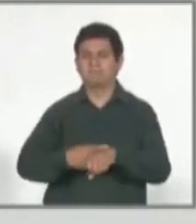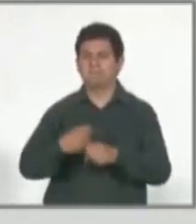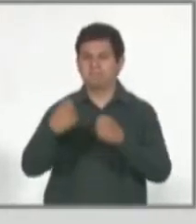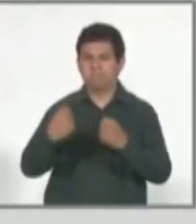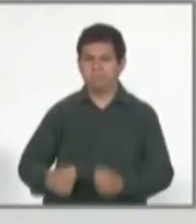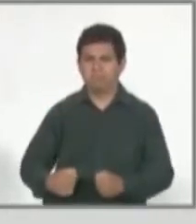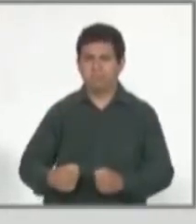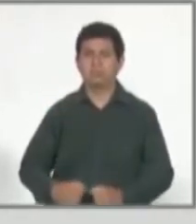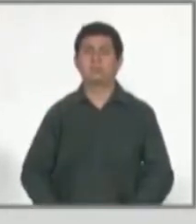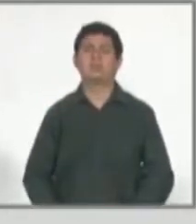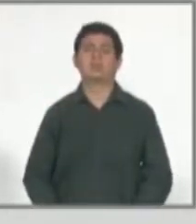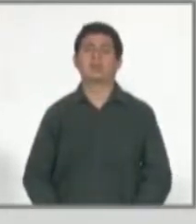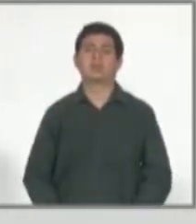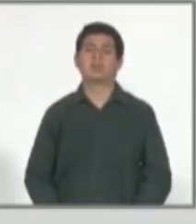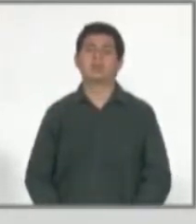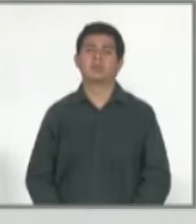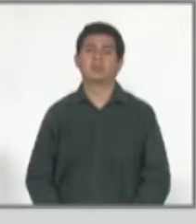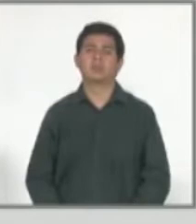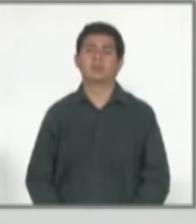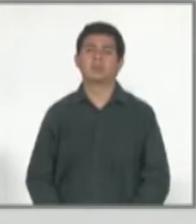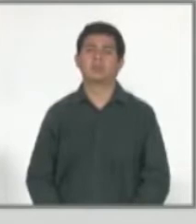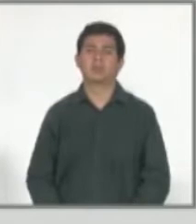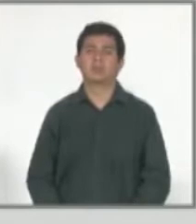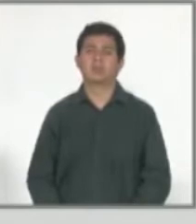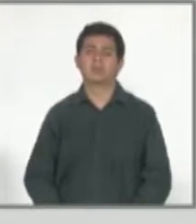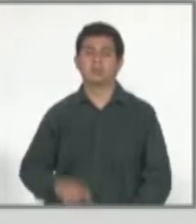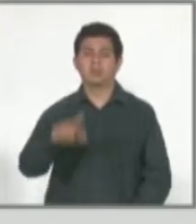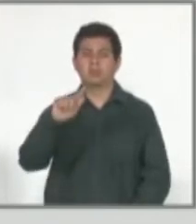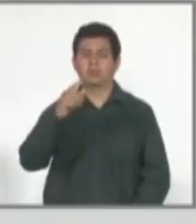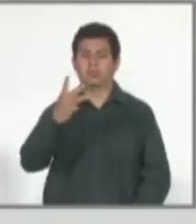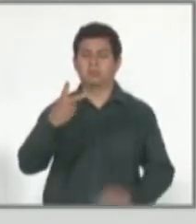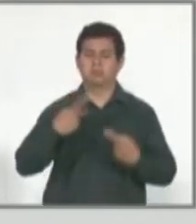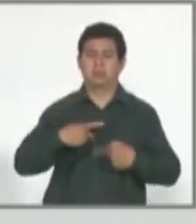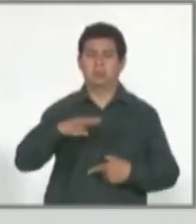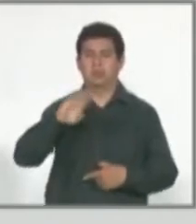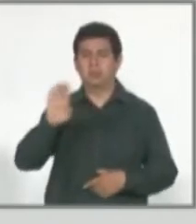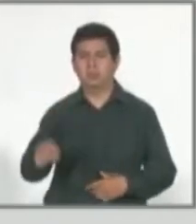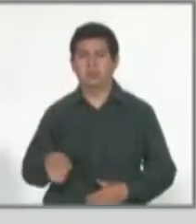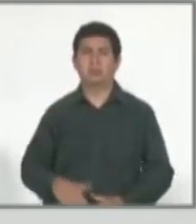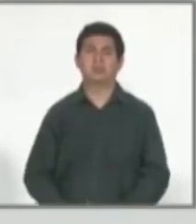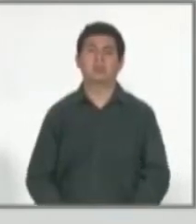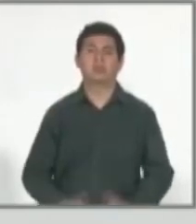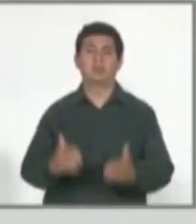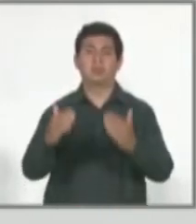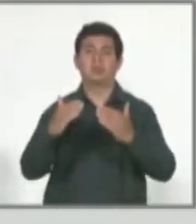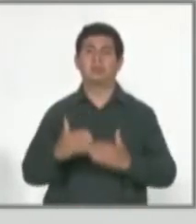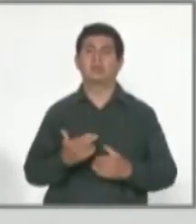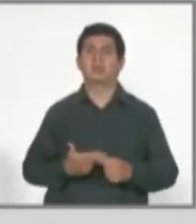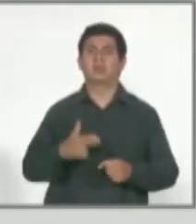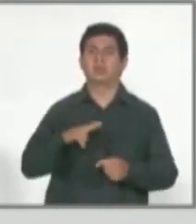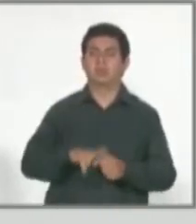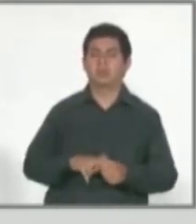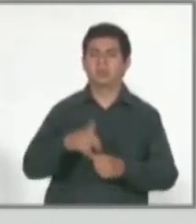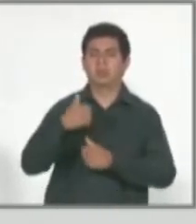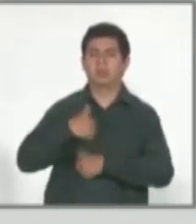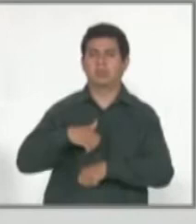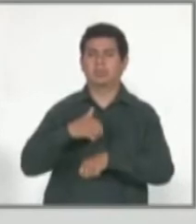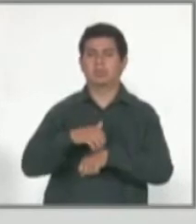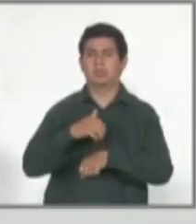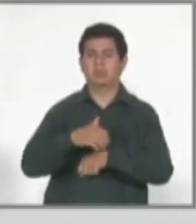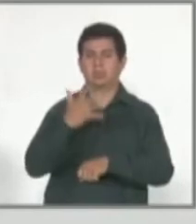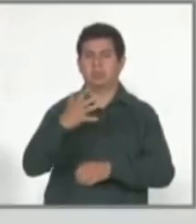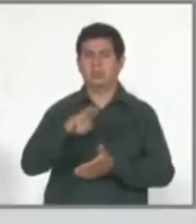confirmados y lamentablemente 73 defunciones en la jurisdicción sanitaria número 5